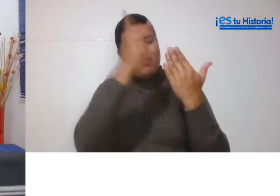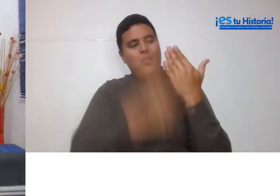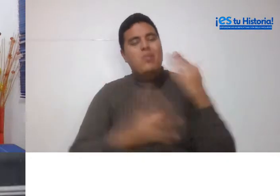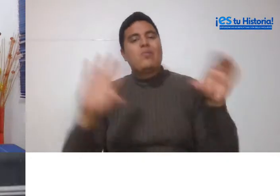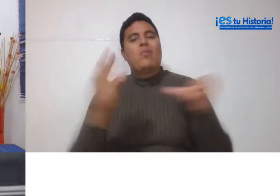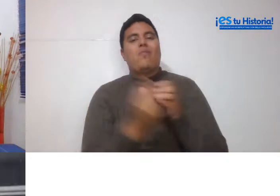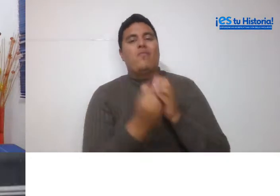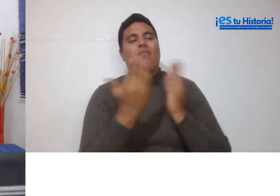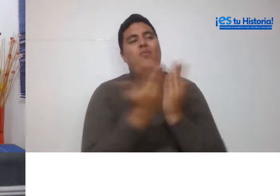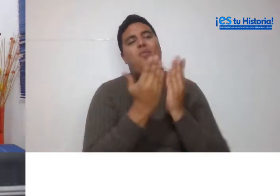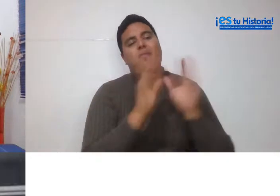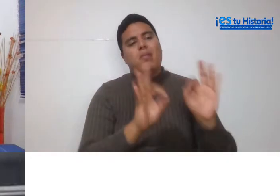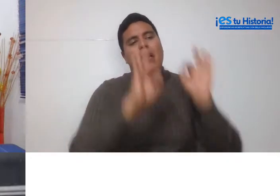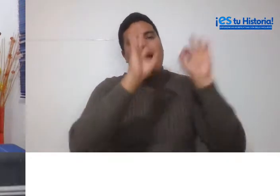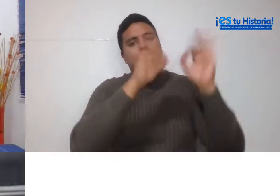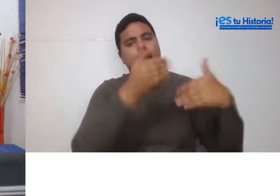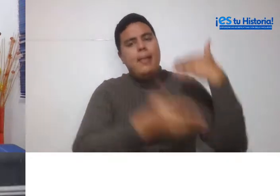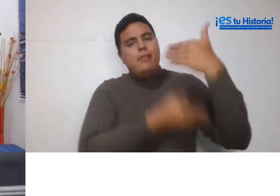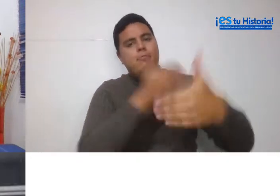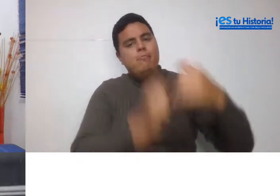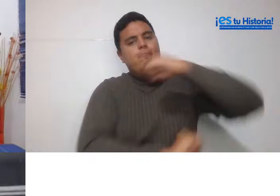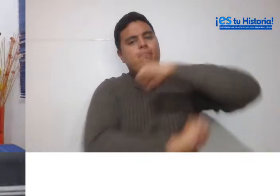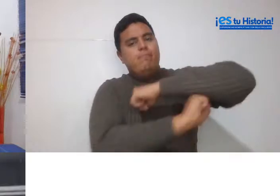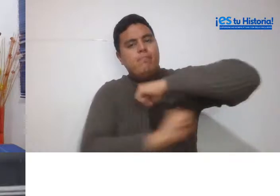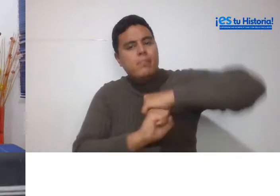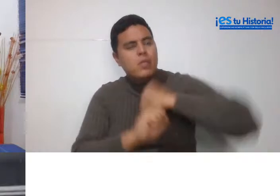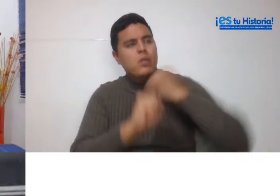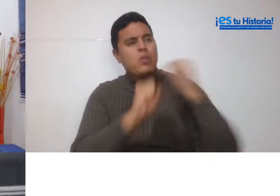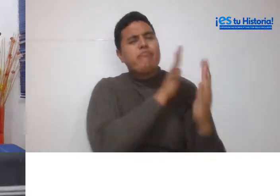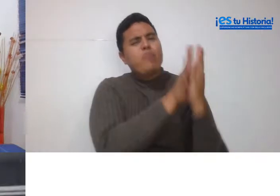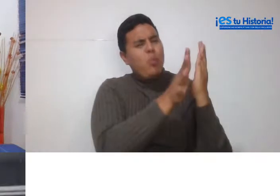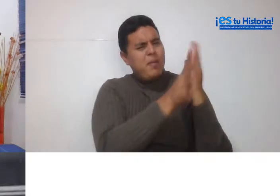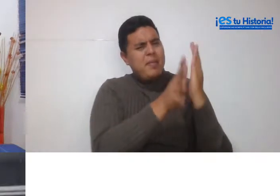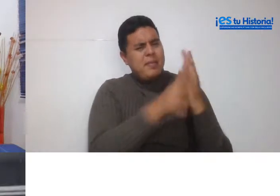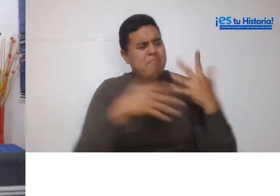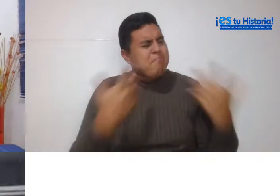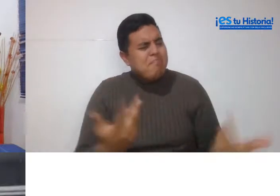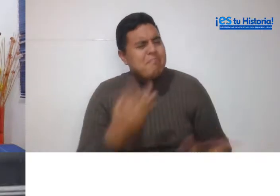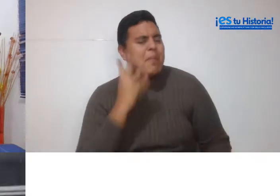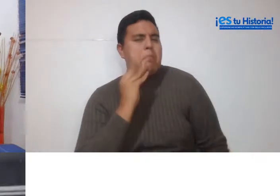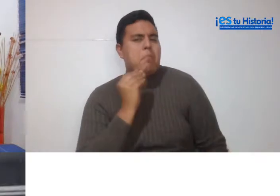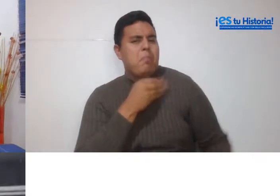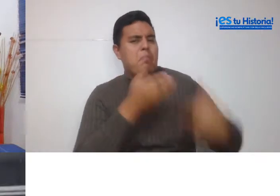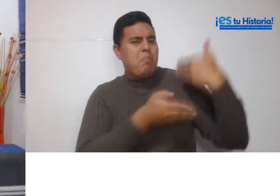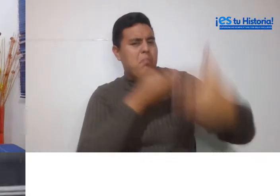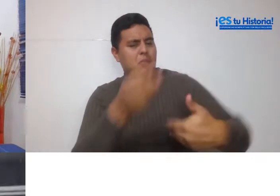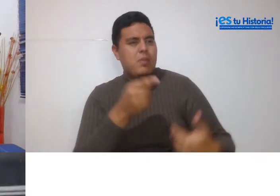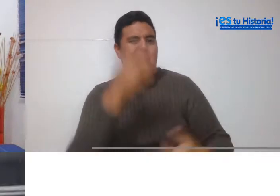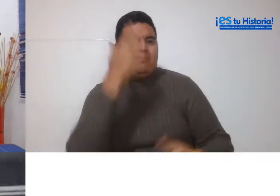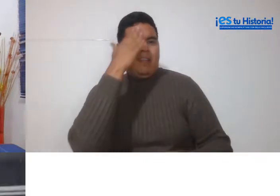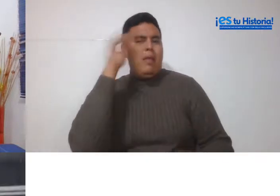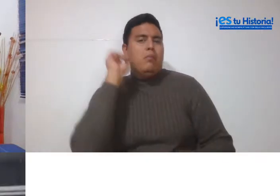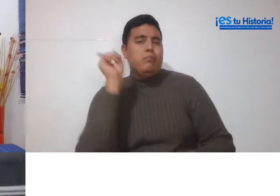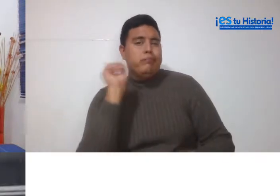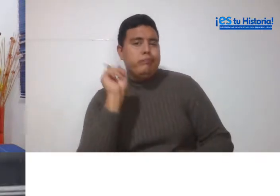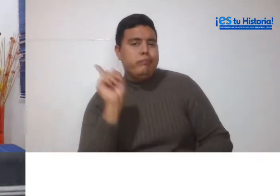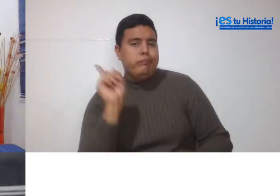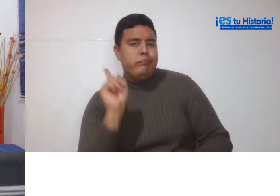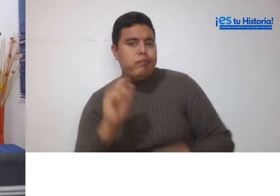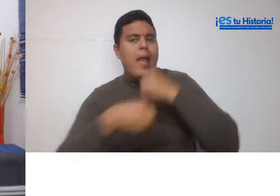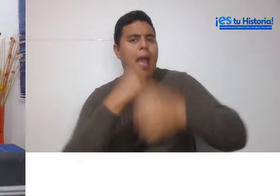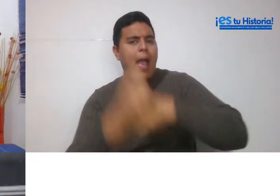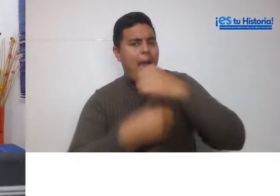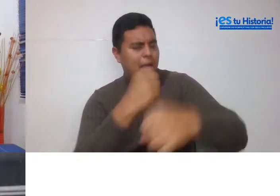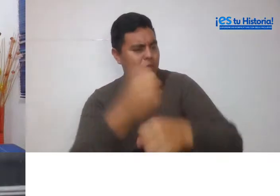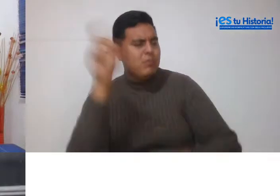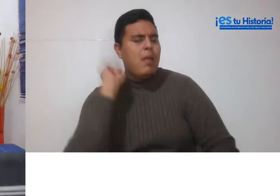educación inclusiva. Cuéntanos cómo ha sido ese proceso, porque ya viene desde hace varios años. Y hoy, ¿cómo ha sido? ¿Cómo te estás